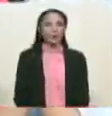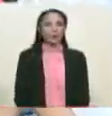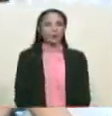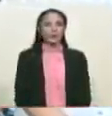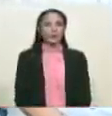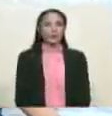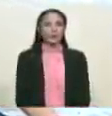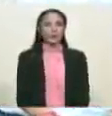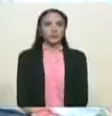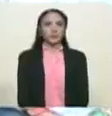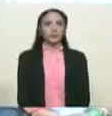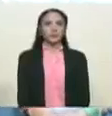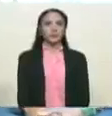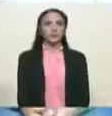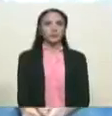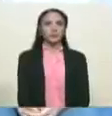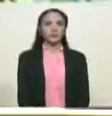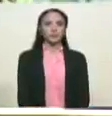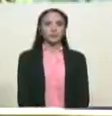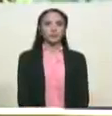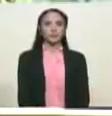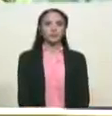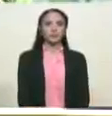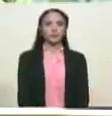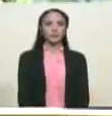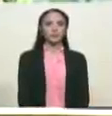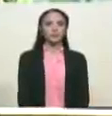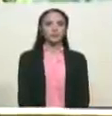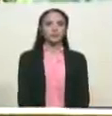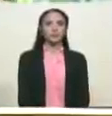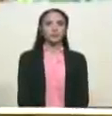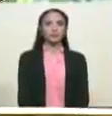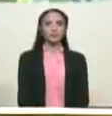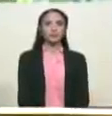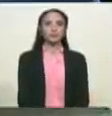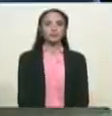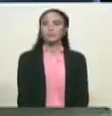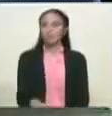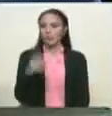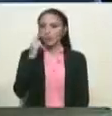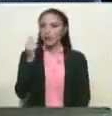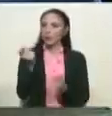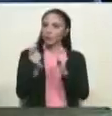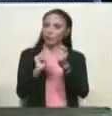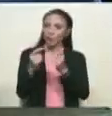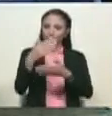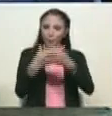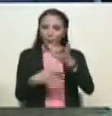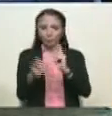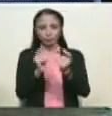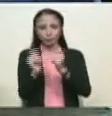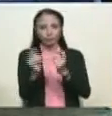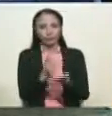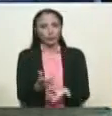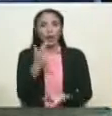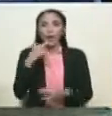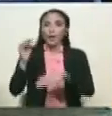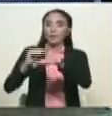Saludos a todos. Y veníamos hablando y yo lo primero. Tomen nota, compañeros de la Dirección Nacional,